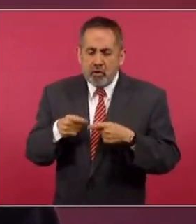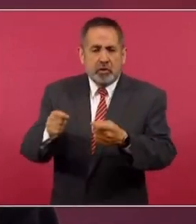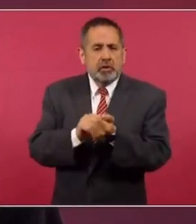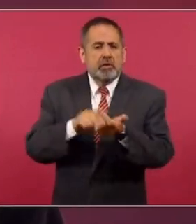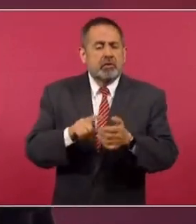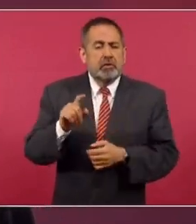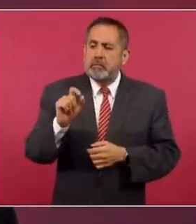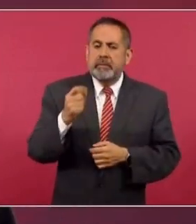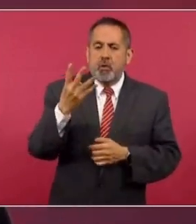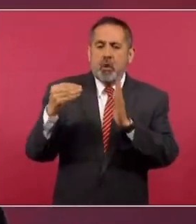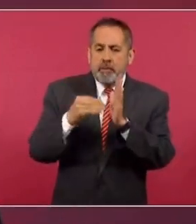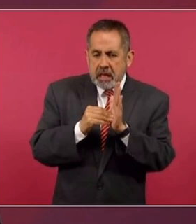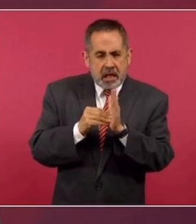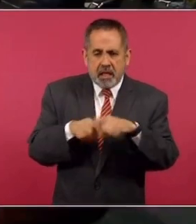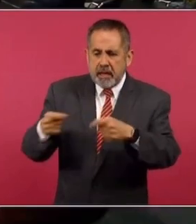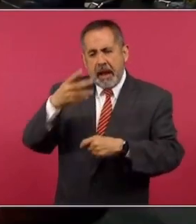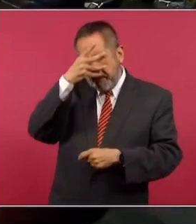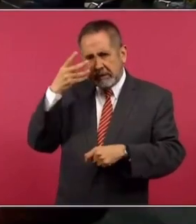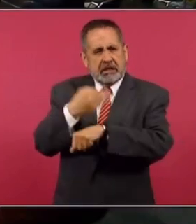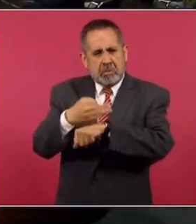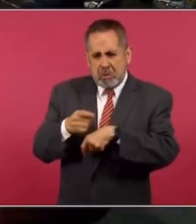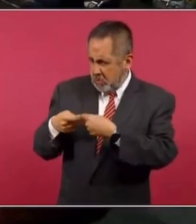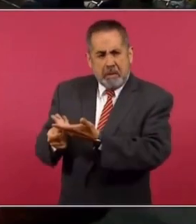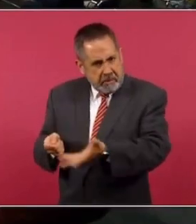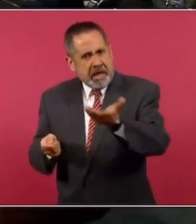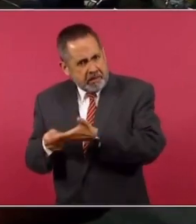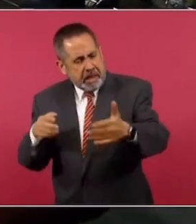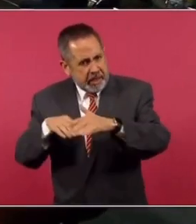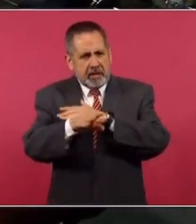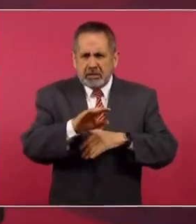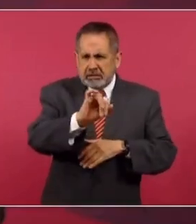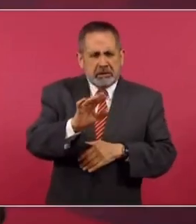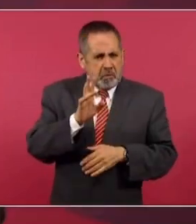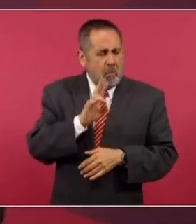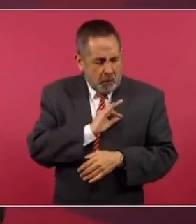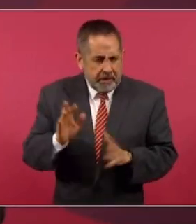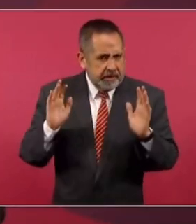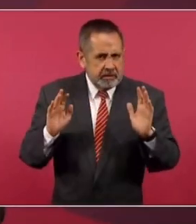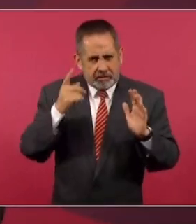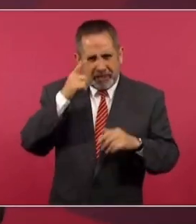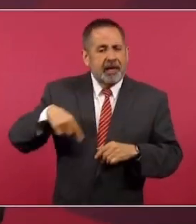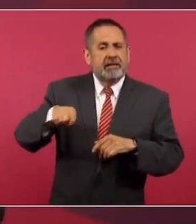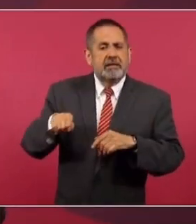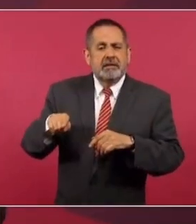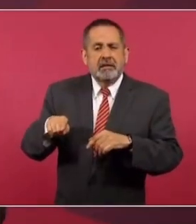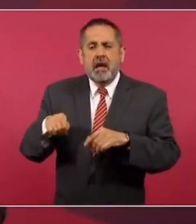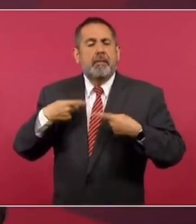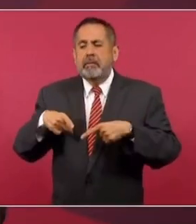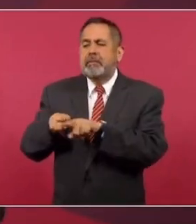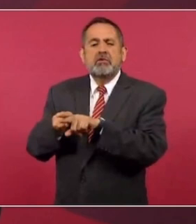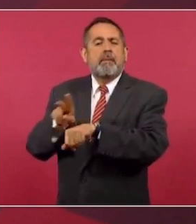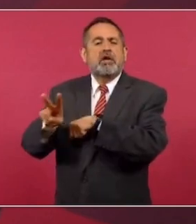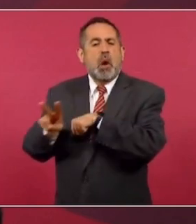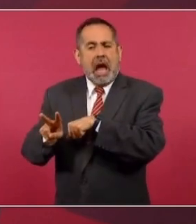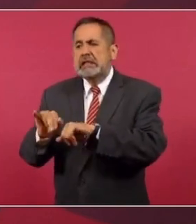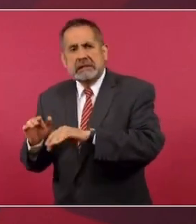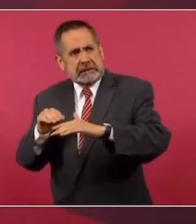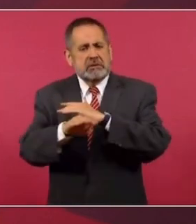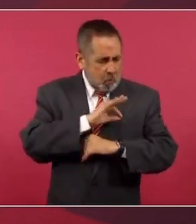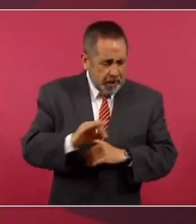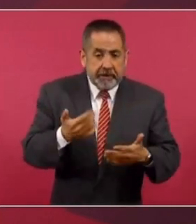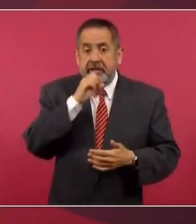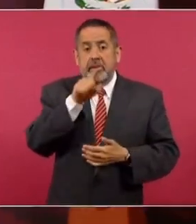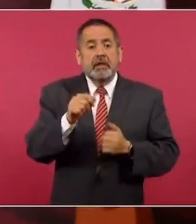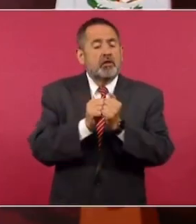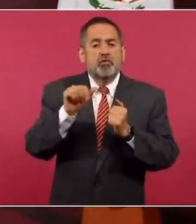con 24,000 visas temporales o como se les llame, en el caso de los hermanos venezolanos. Y se quiere hacer también lo